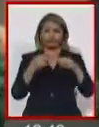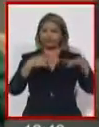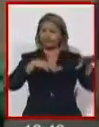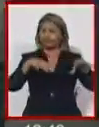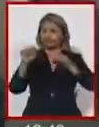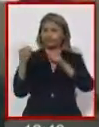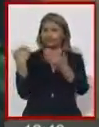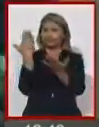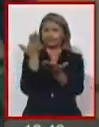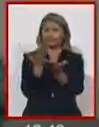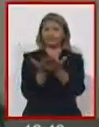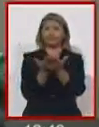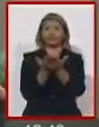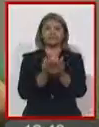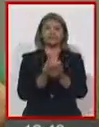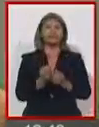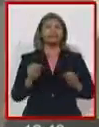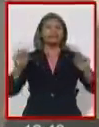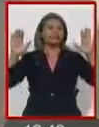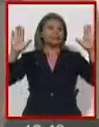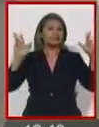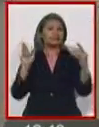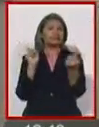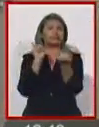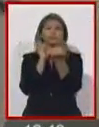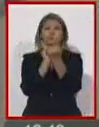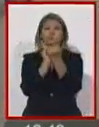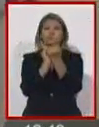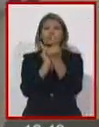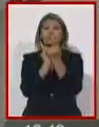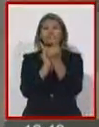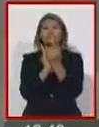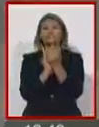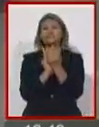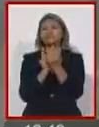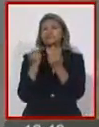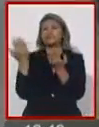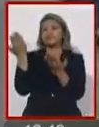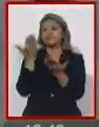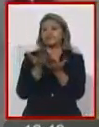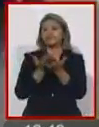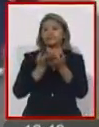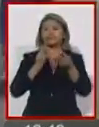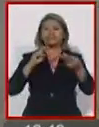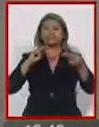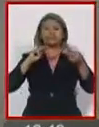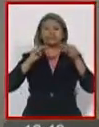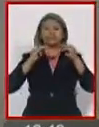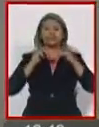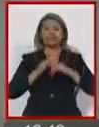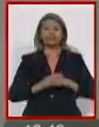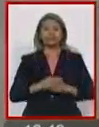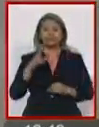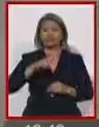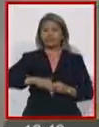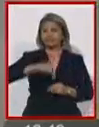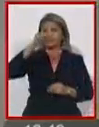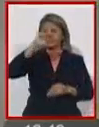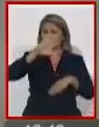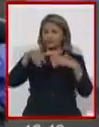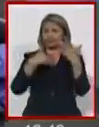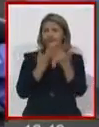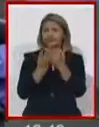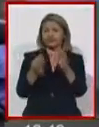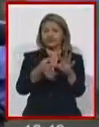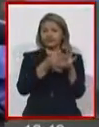nos vamos a venir al Cristo a recibir a esta gran marcha que viene del norte cruceño para que todos